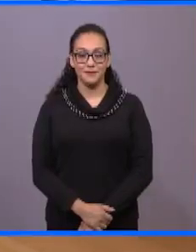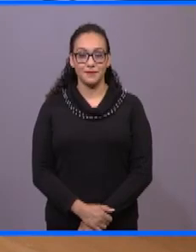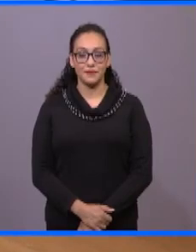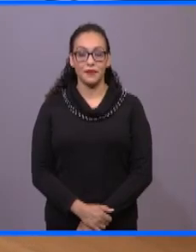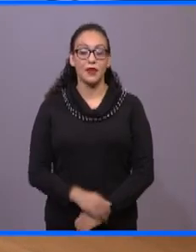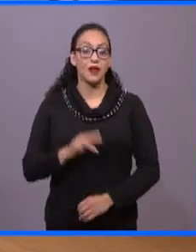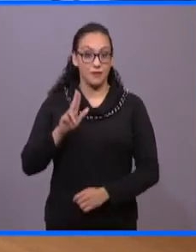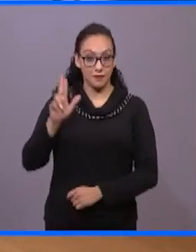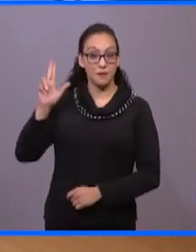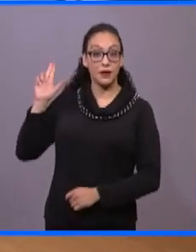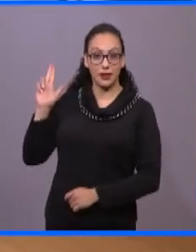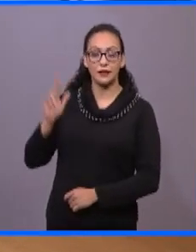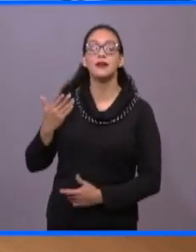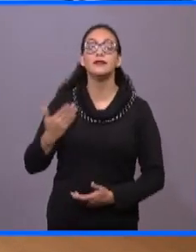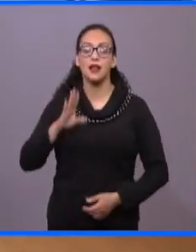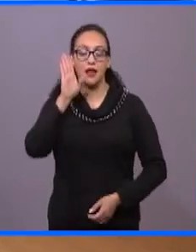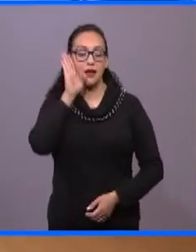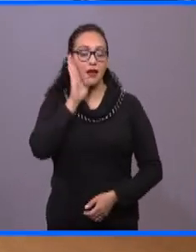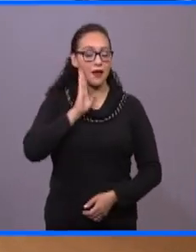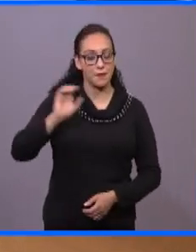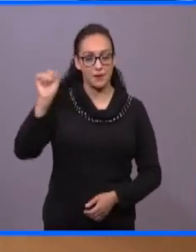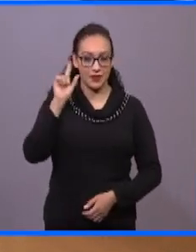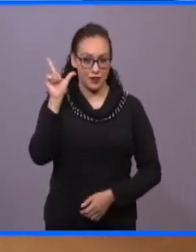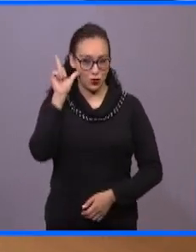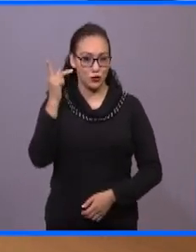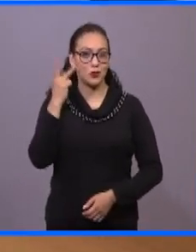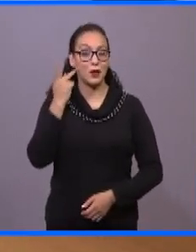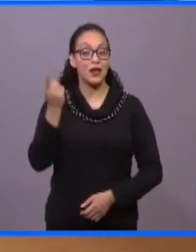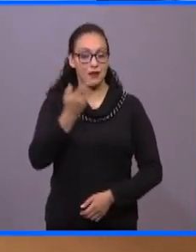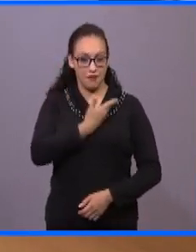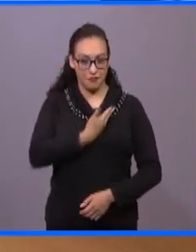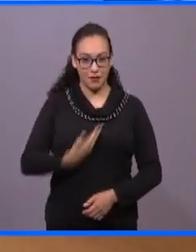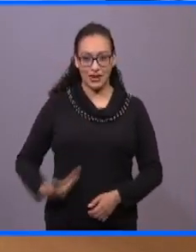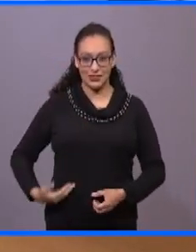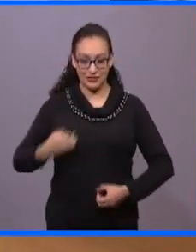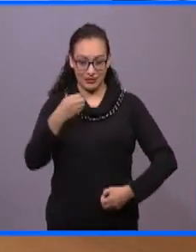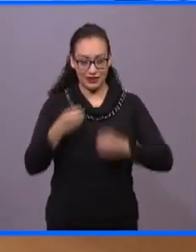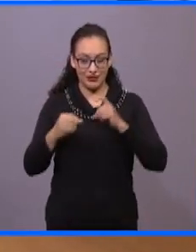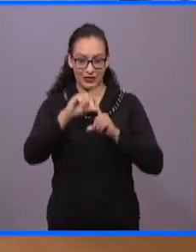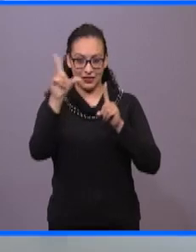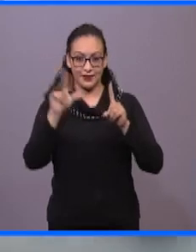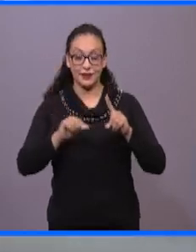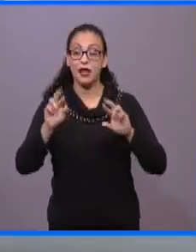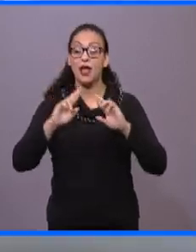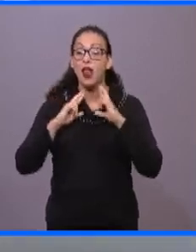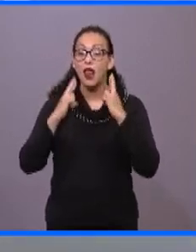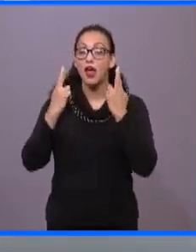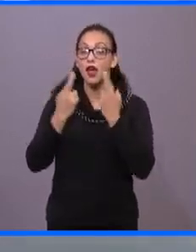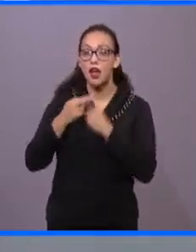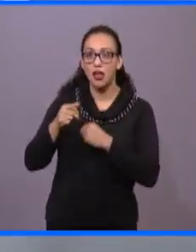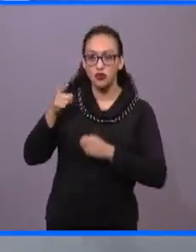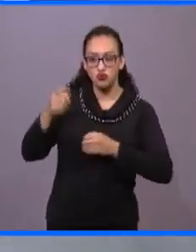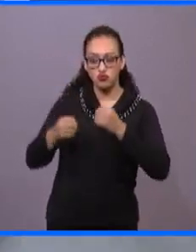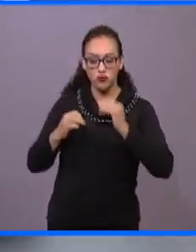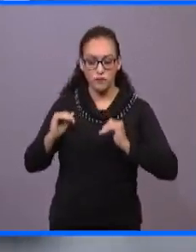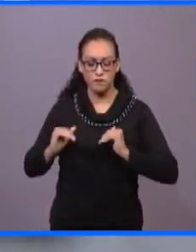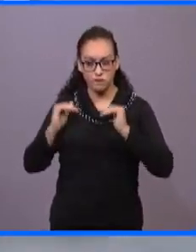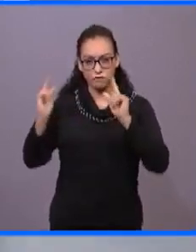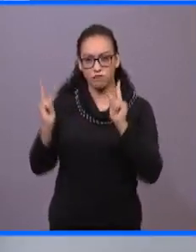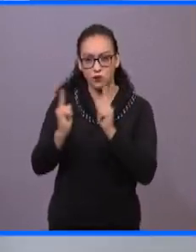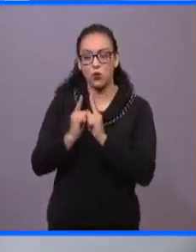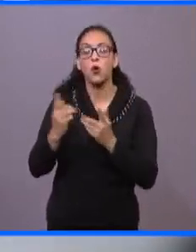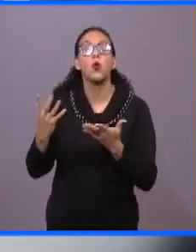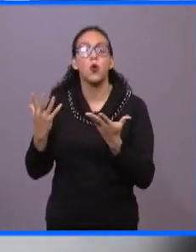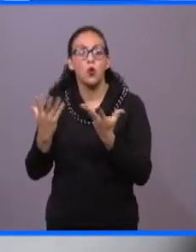El pasado martes, la ministra presidenta de la Suprema Corte, Norma Lucía Piña Hernández, se reunió en la sede del Alto Tribunal con el